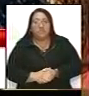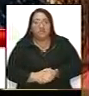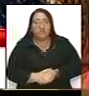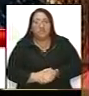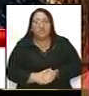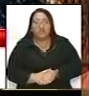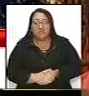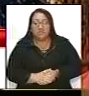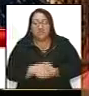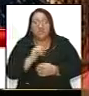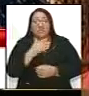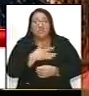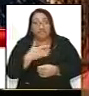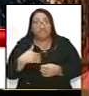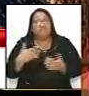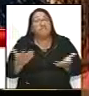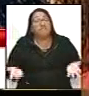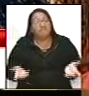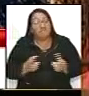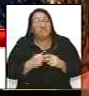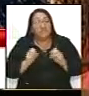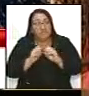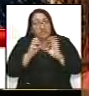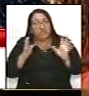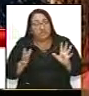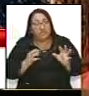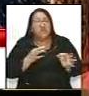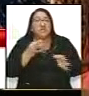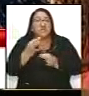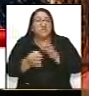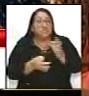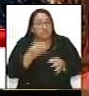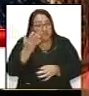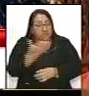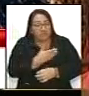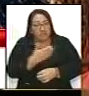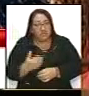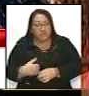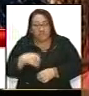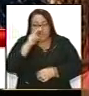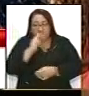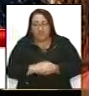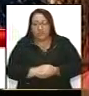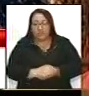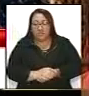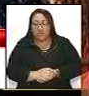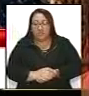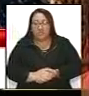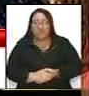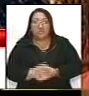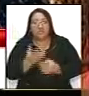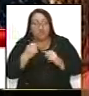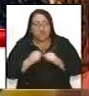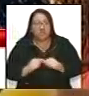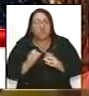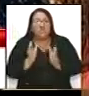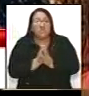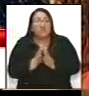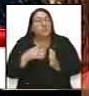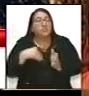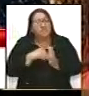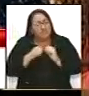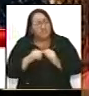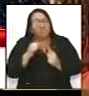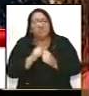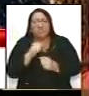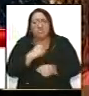Así es, Presidente, entonces aclararle y recalcarle al Presidente de la República y vamos a seguir con